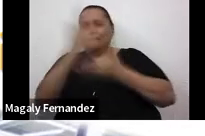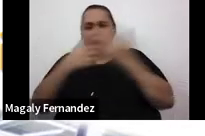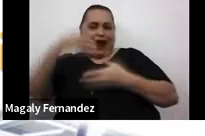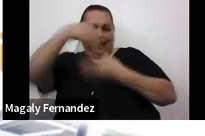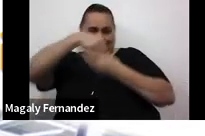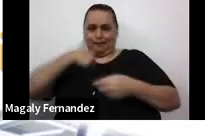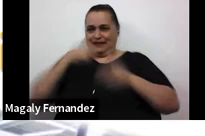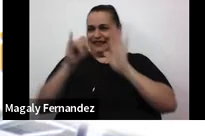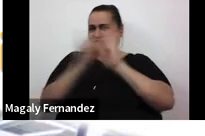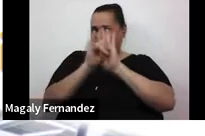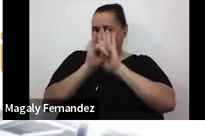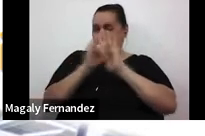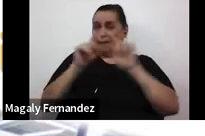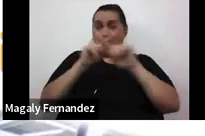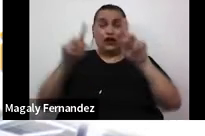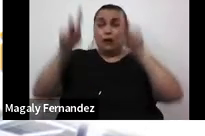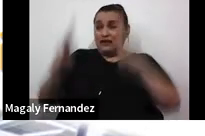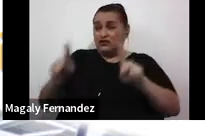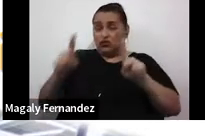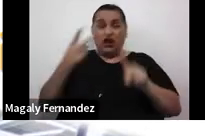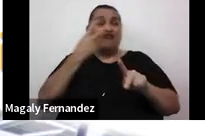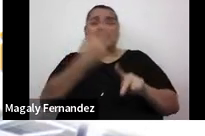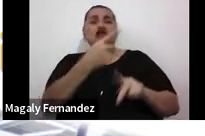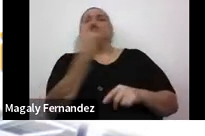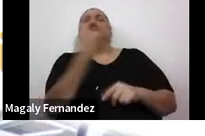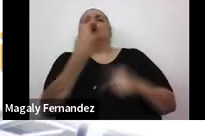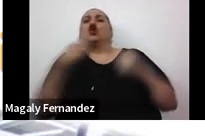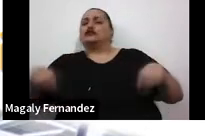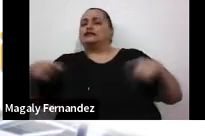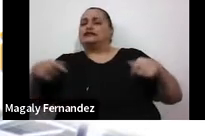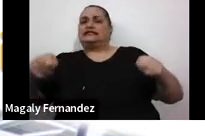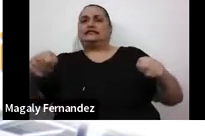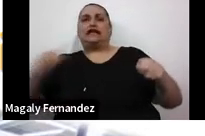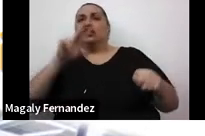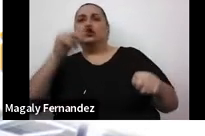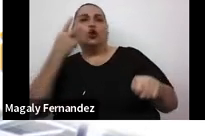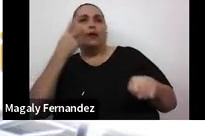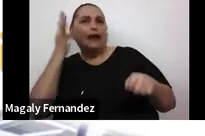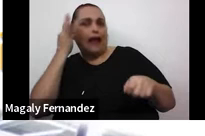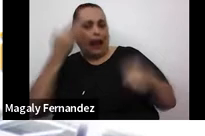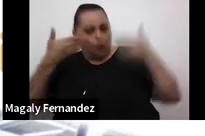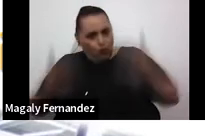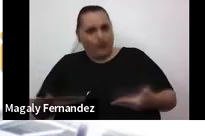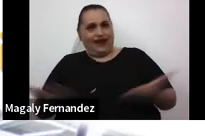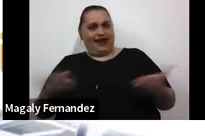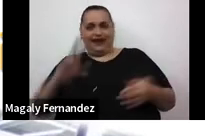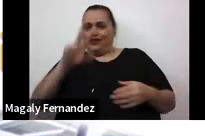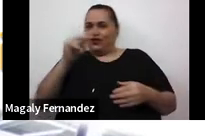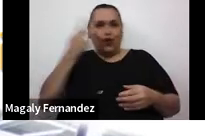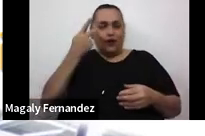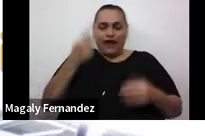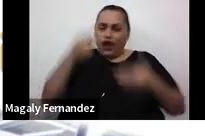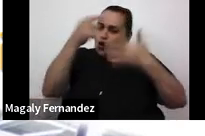Pero cuando la persona no ve más allá de esa silla no vea esta mujer sobre la Silla no ve las otras cosas